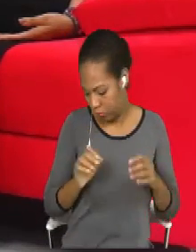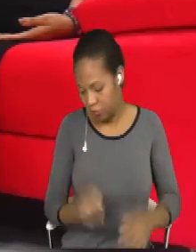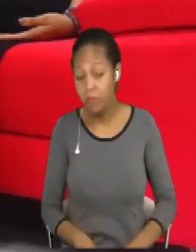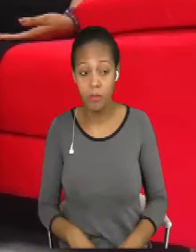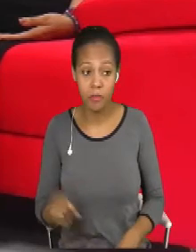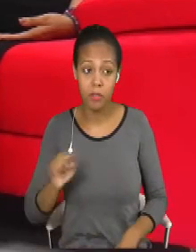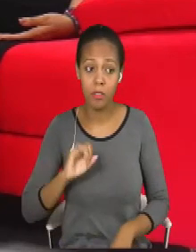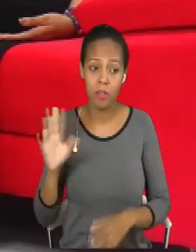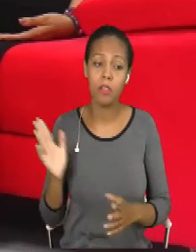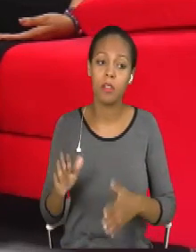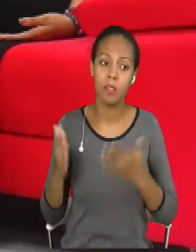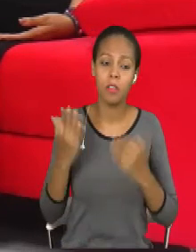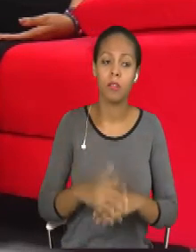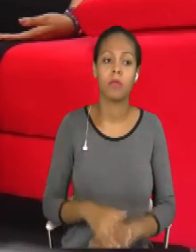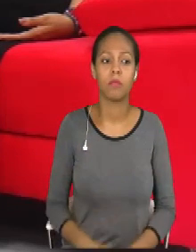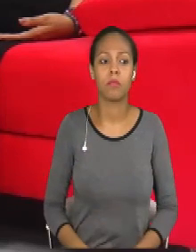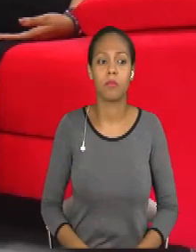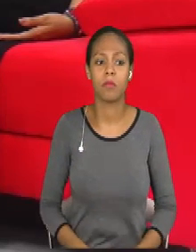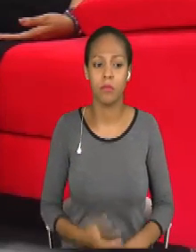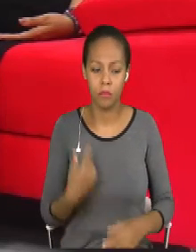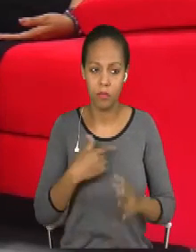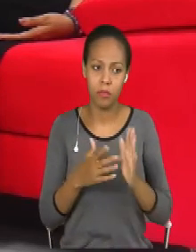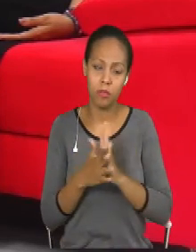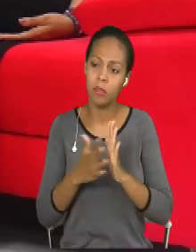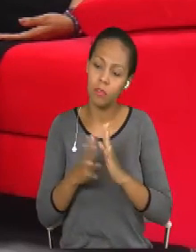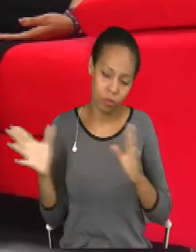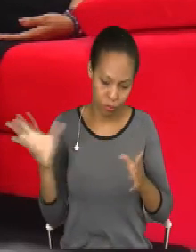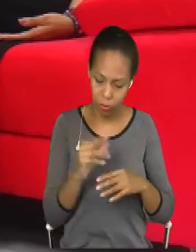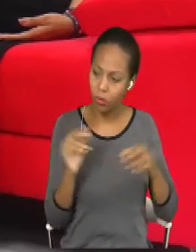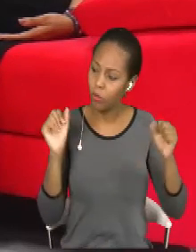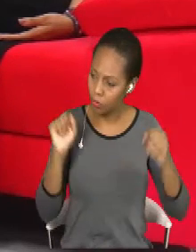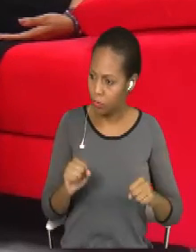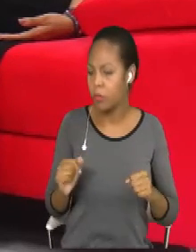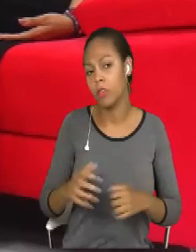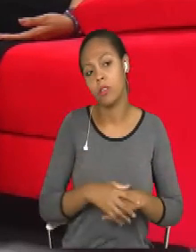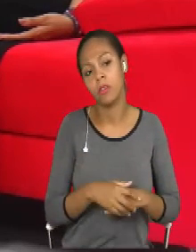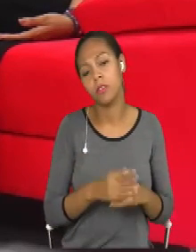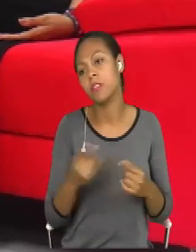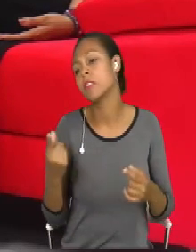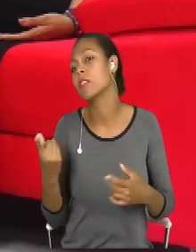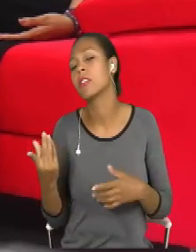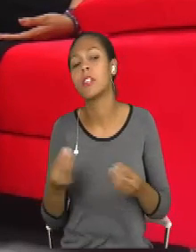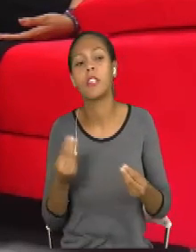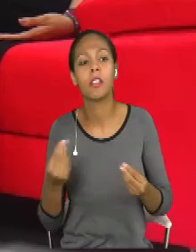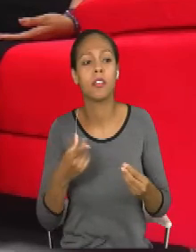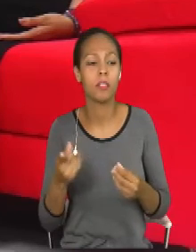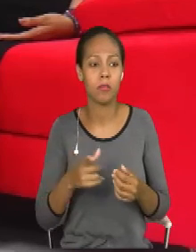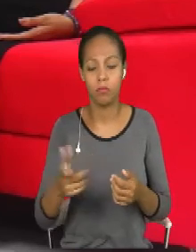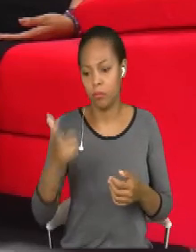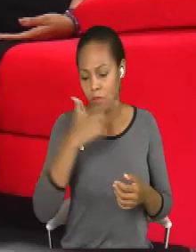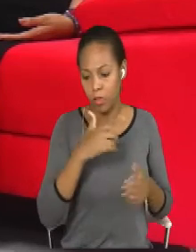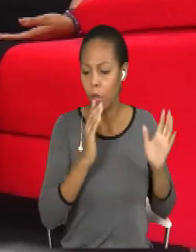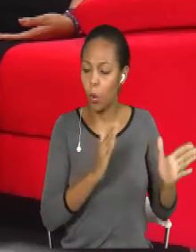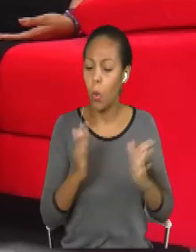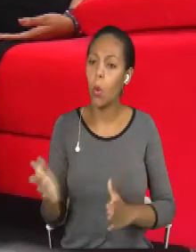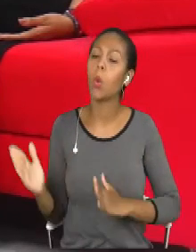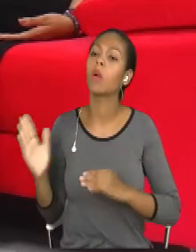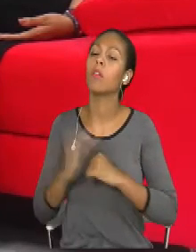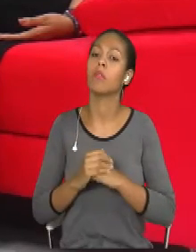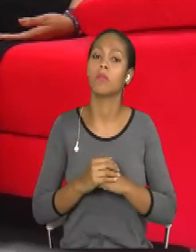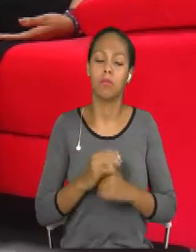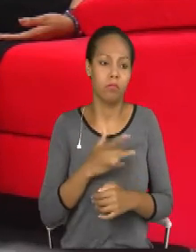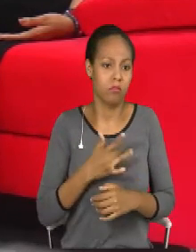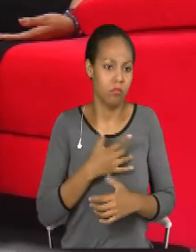sí, en realidad, como les venía diciendo, todos podemos. Es cuestión de disciplina, de tener ese